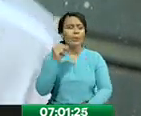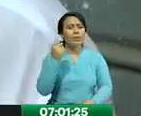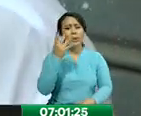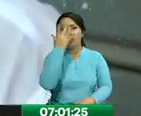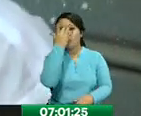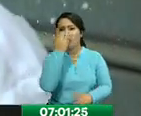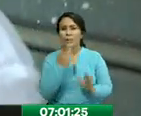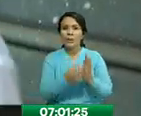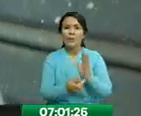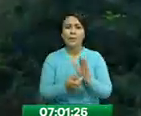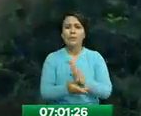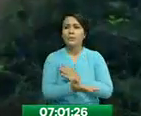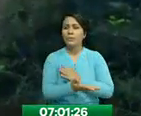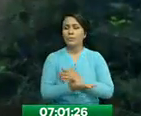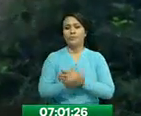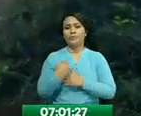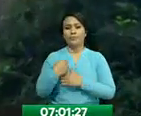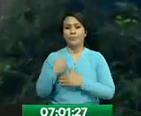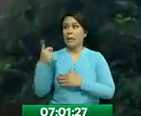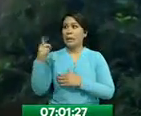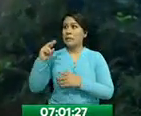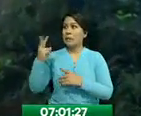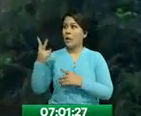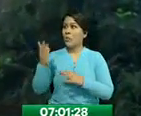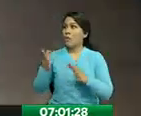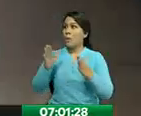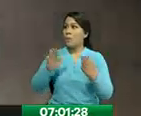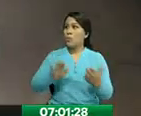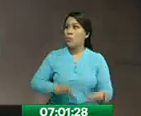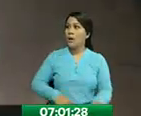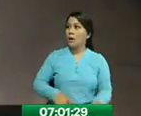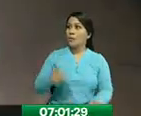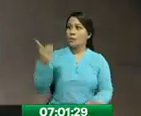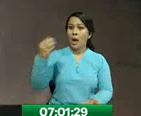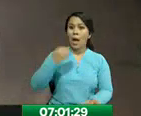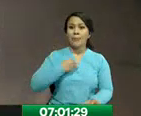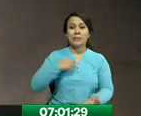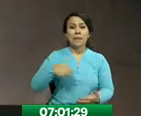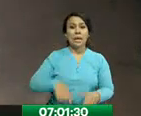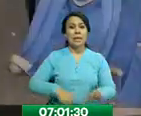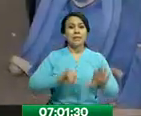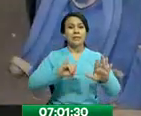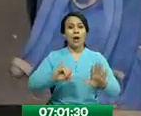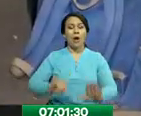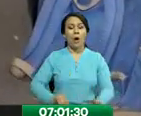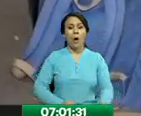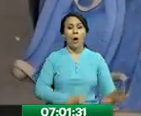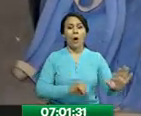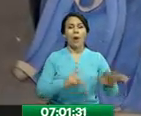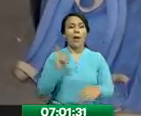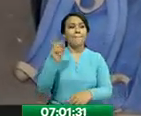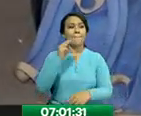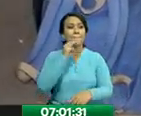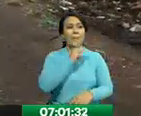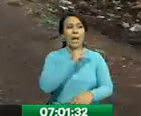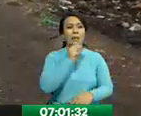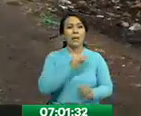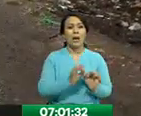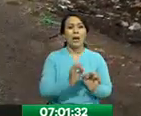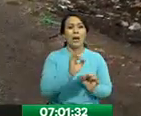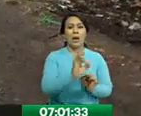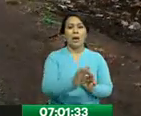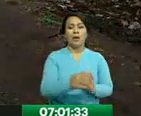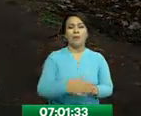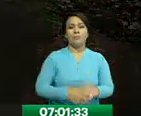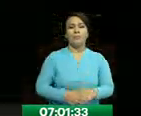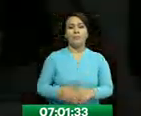No sabemos qué pasó. Esta fue la segunda muerte violenta registrada en menos de 6 horas en el distrito Manta, que abarca los cantones de